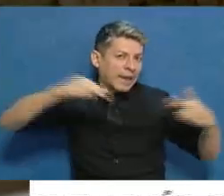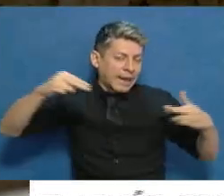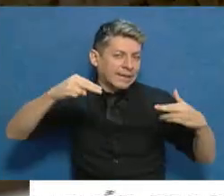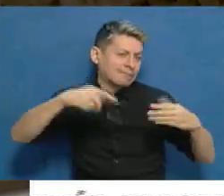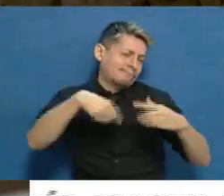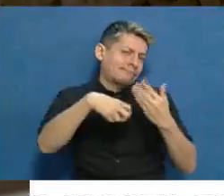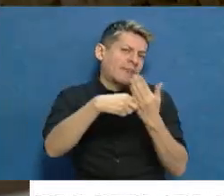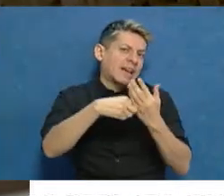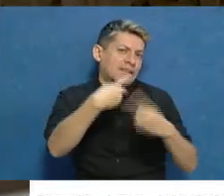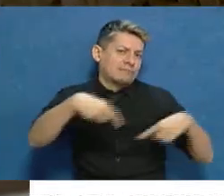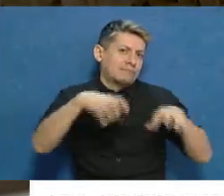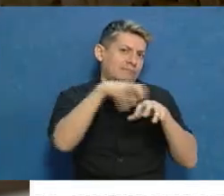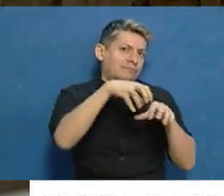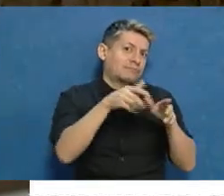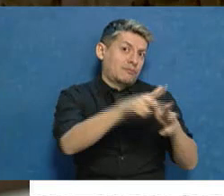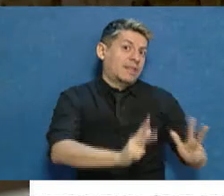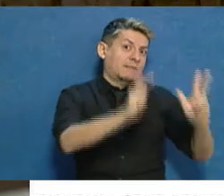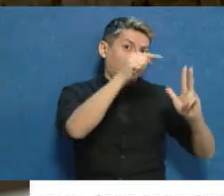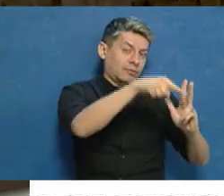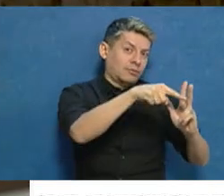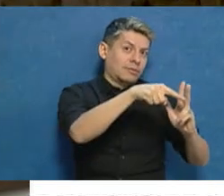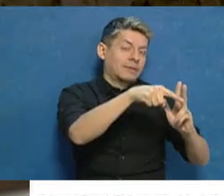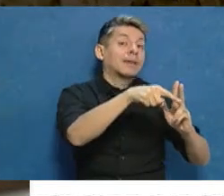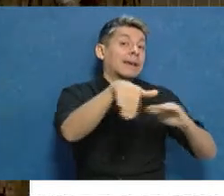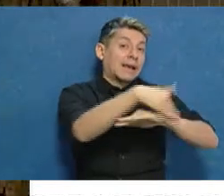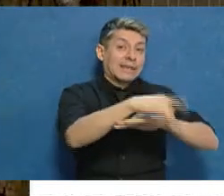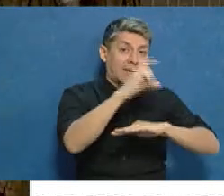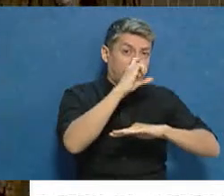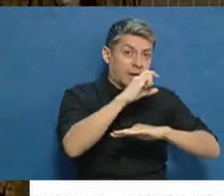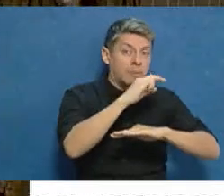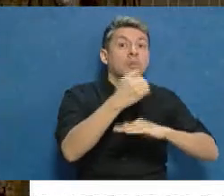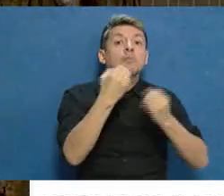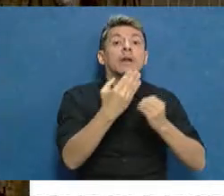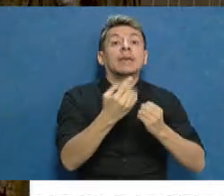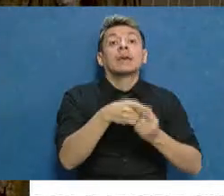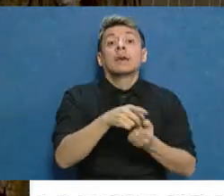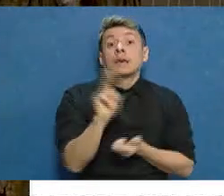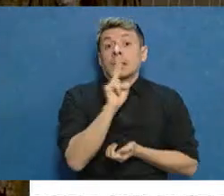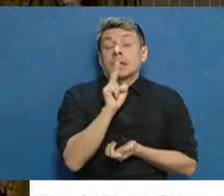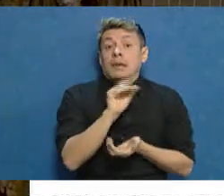porque tenemos un auxiliar con síntomas